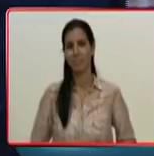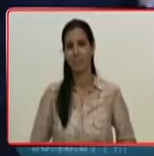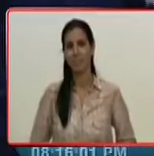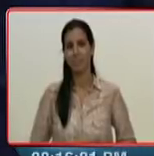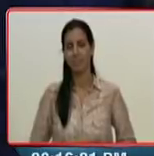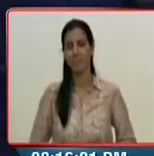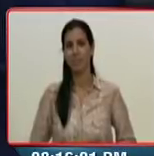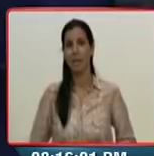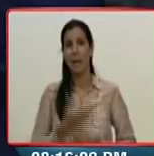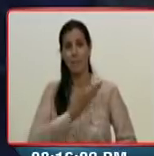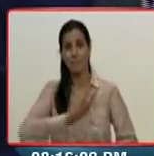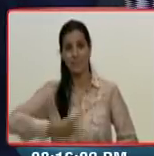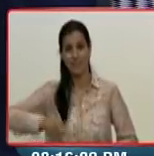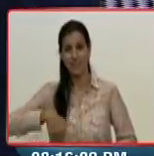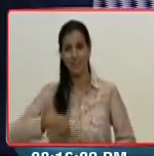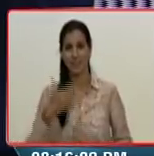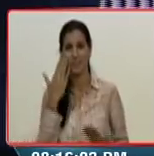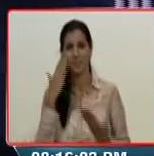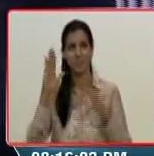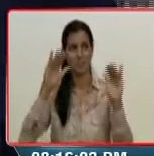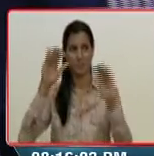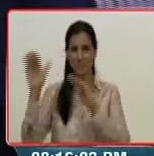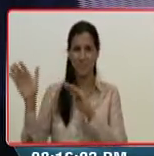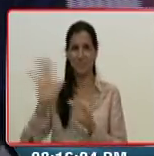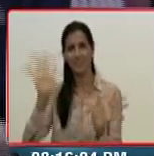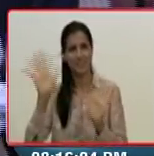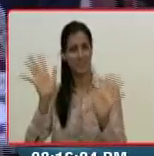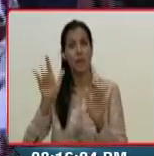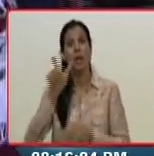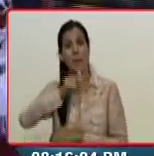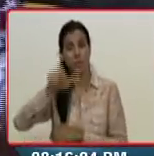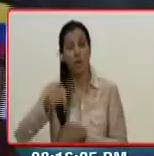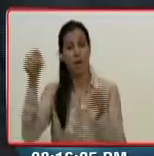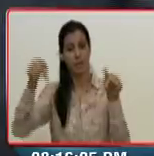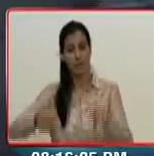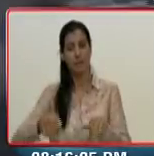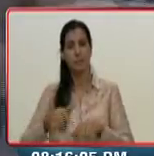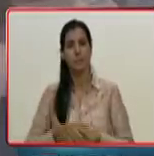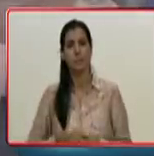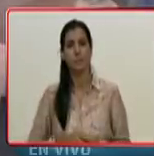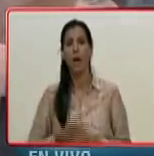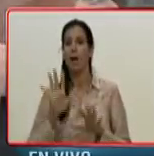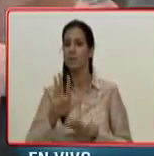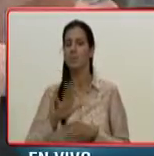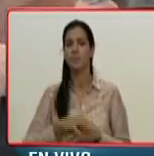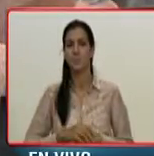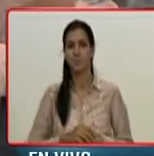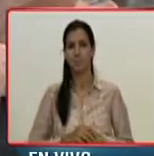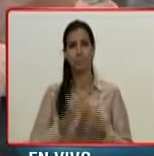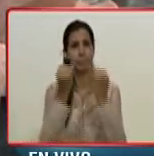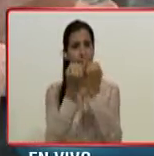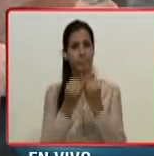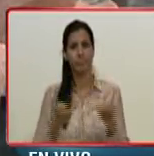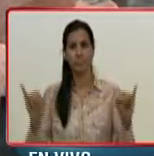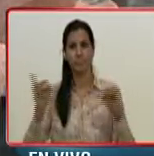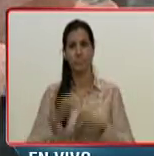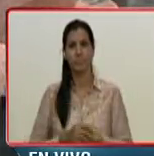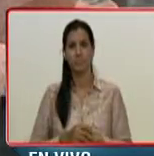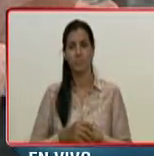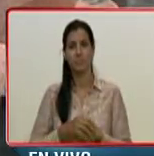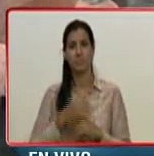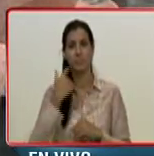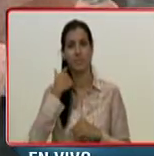Y el presidente, bueno, se despide de todas las personas que se encuentran acá, y de esta forma finaliza lo que ha sido